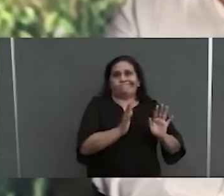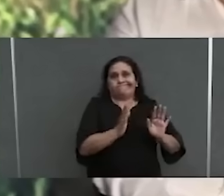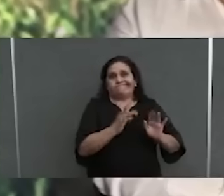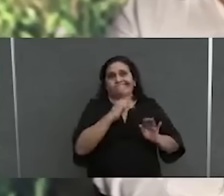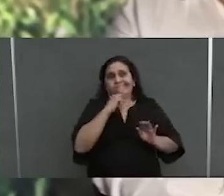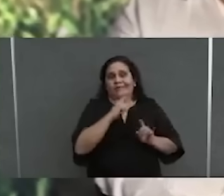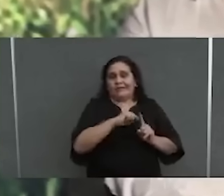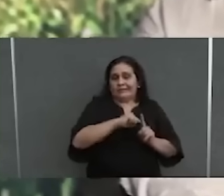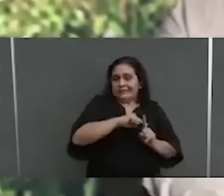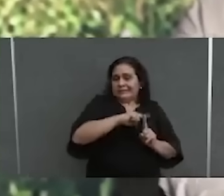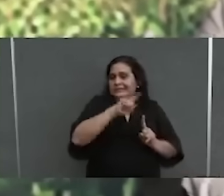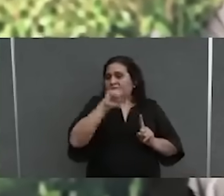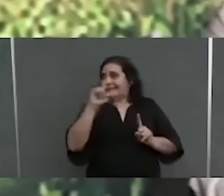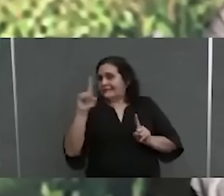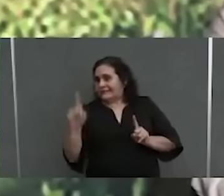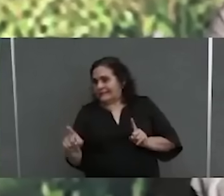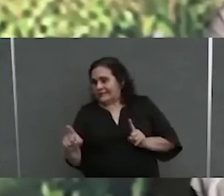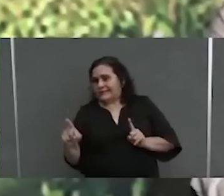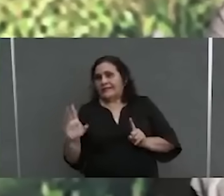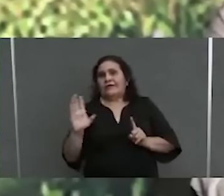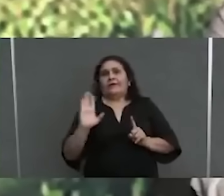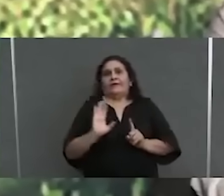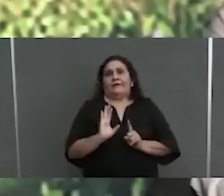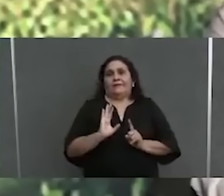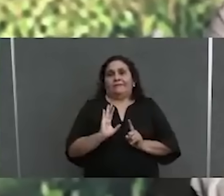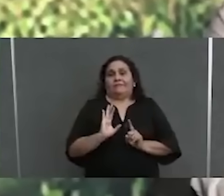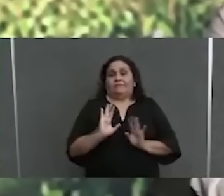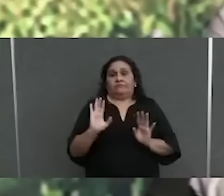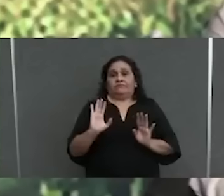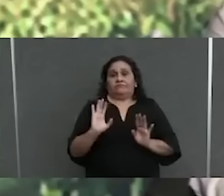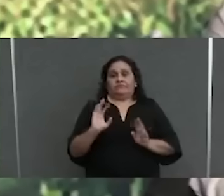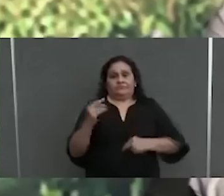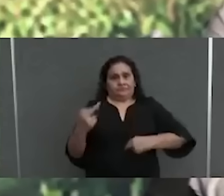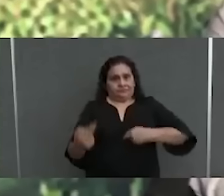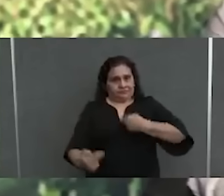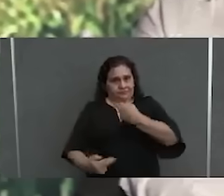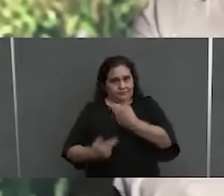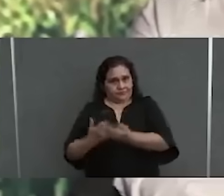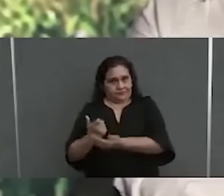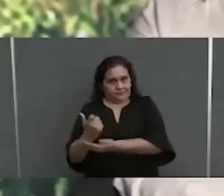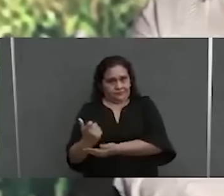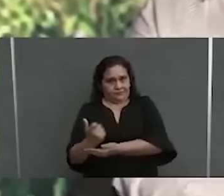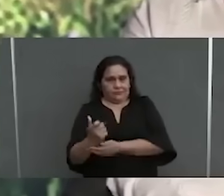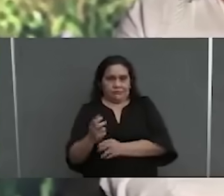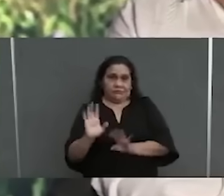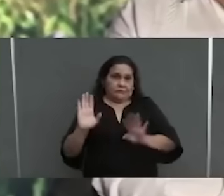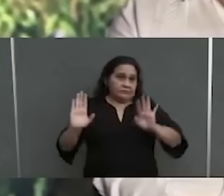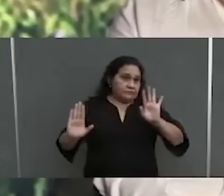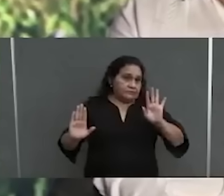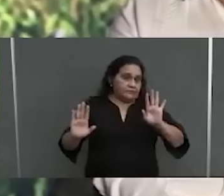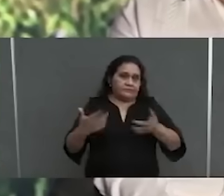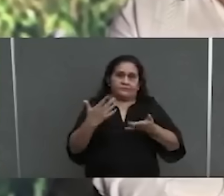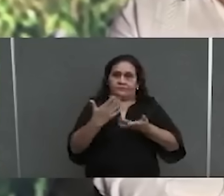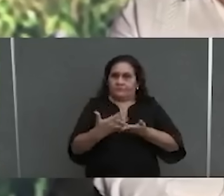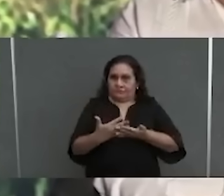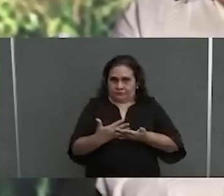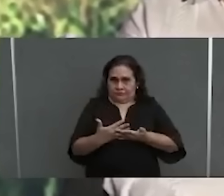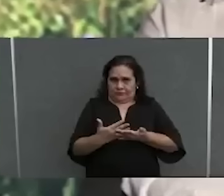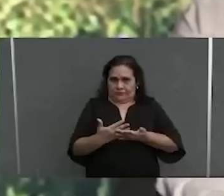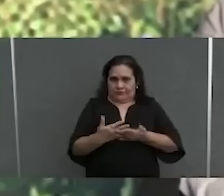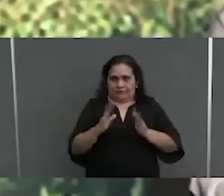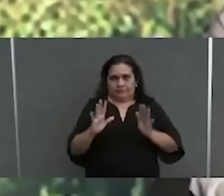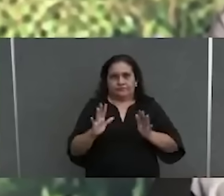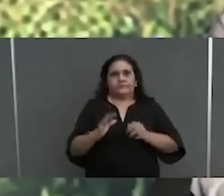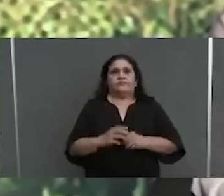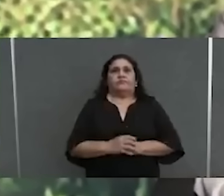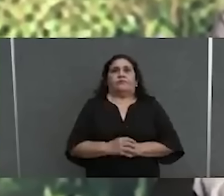el próximo gobierno federal decida destinar recursos federales a este proyecto, así que eso no necesariamente es una mala noticia. Entonces,